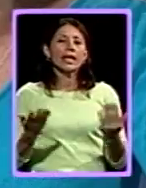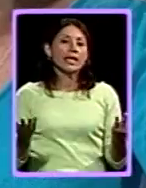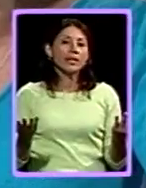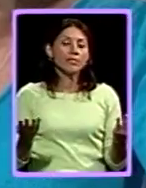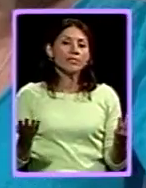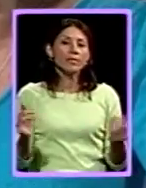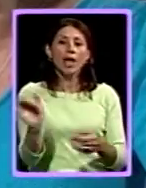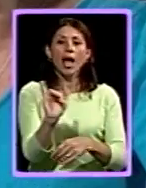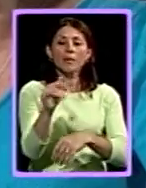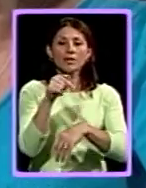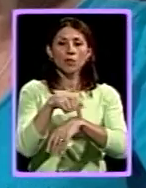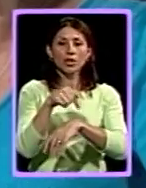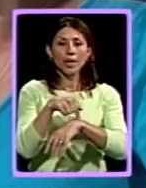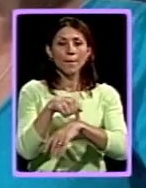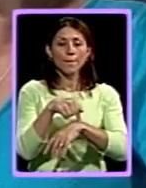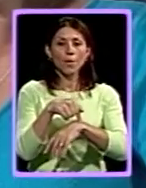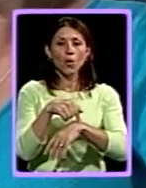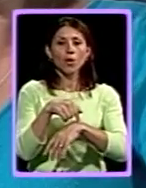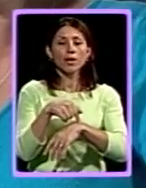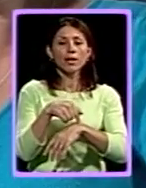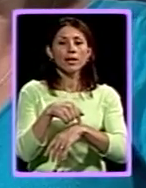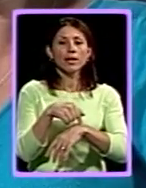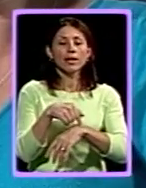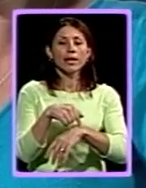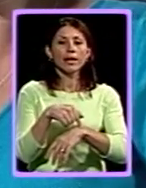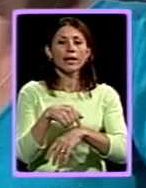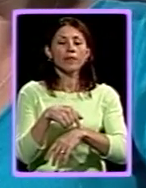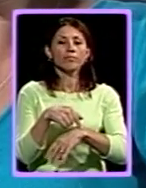al mismo tiempo